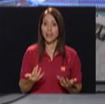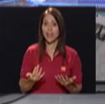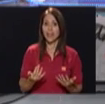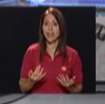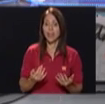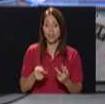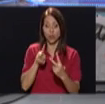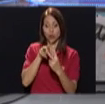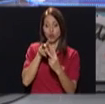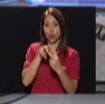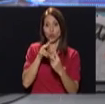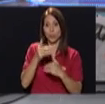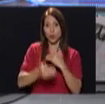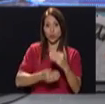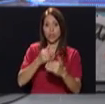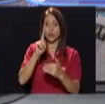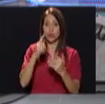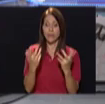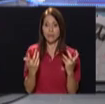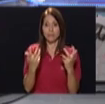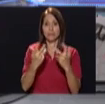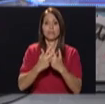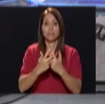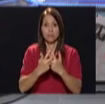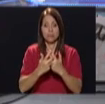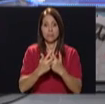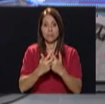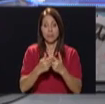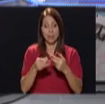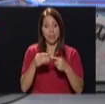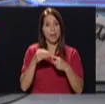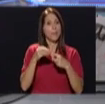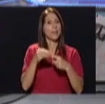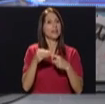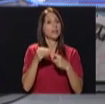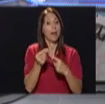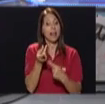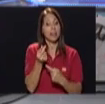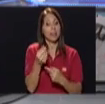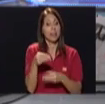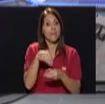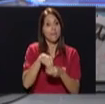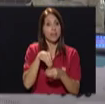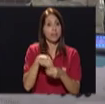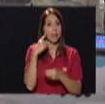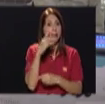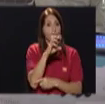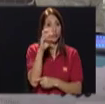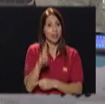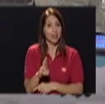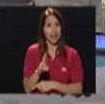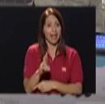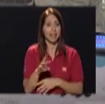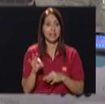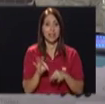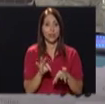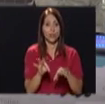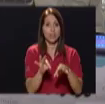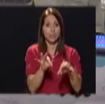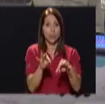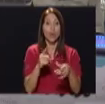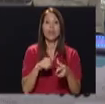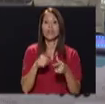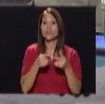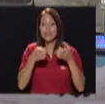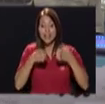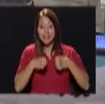dudas, la articulación de los dos procesos. Definitivamente la principal divisa para Costa Rica es el turismo. Entonces